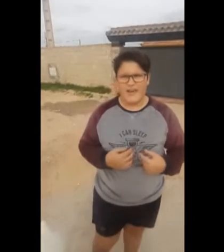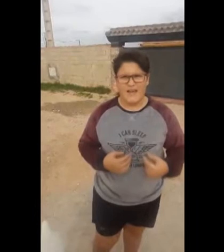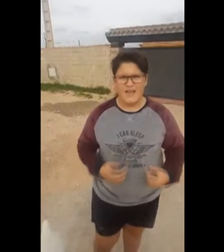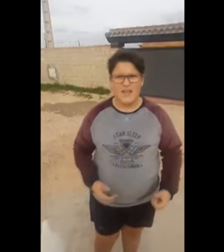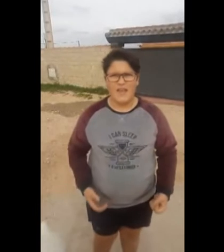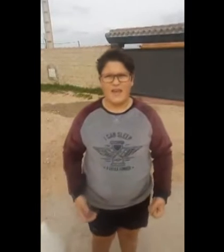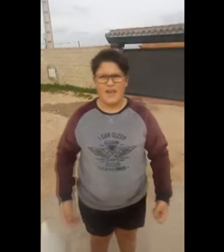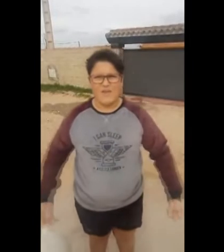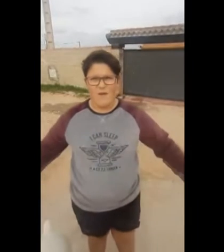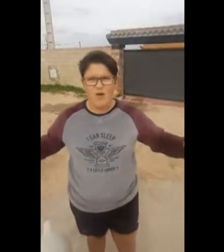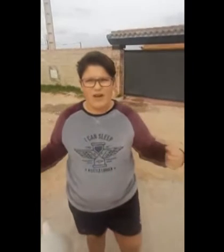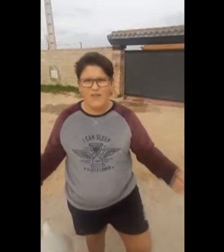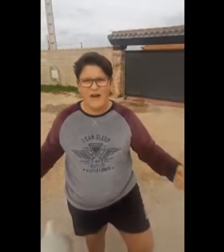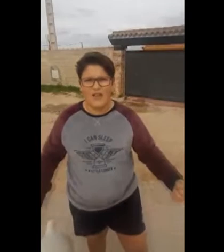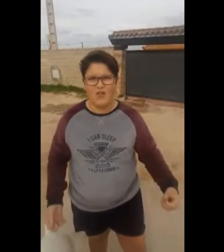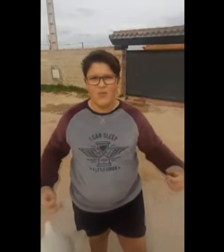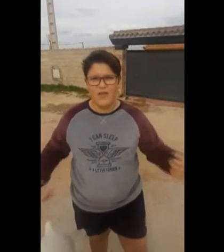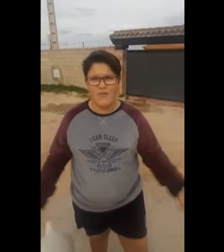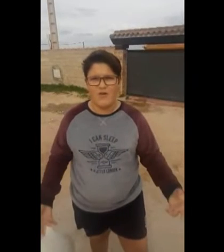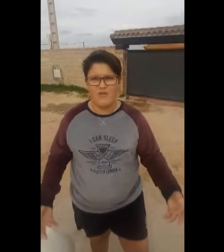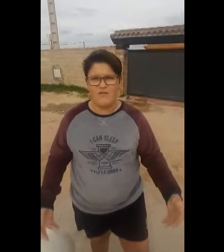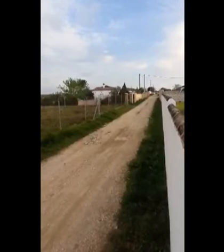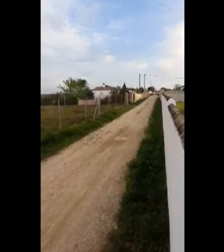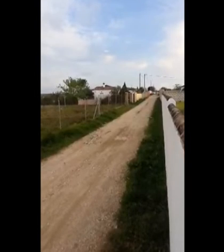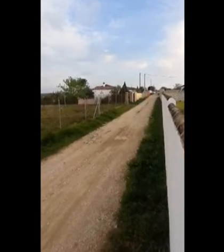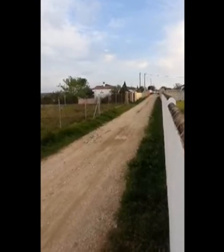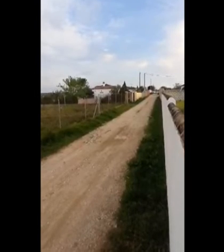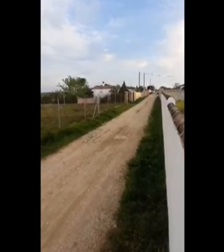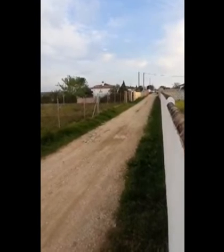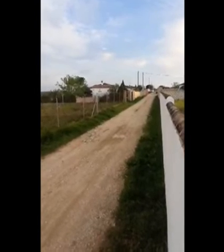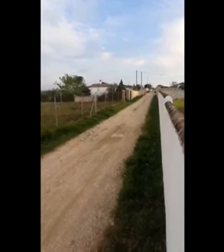Y quería decir que vamos arriba, que todos podemos.